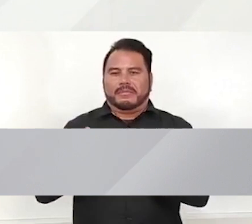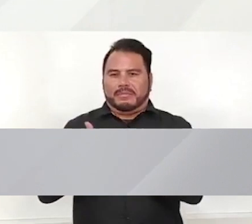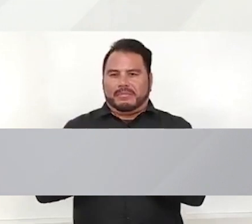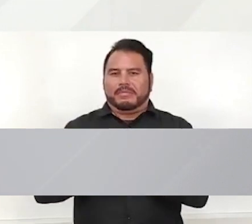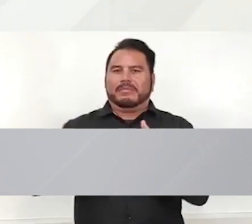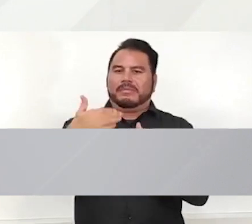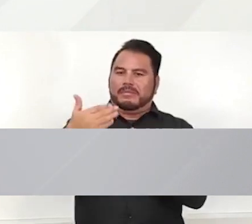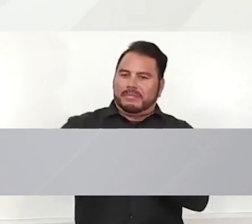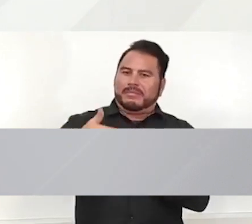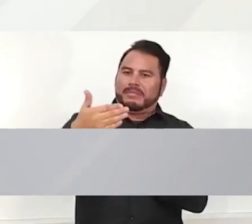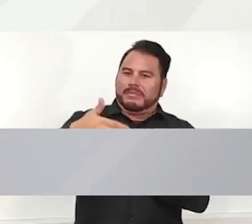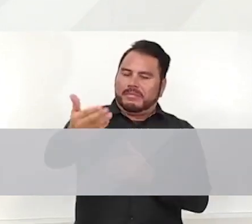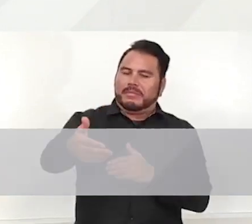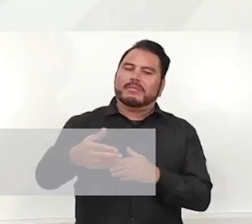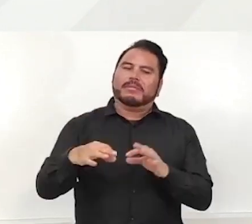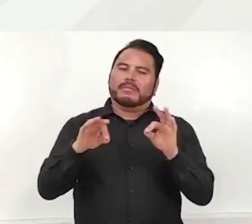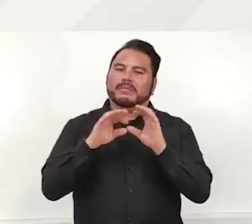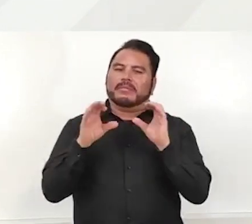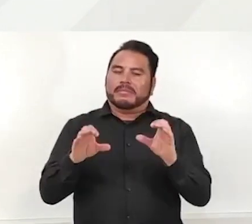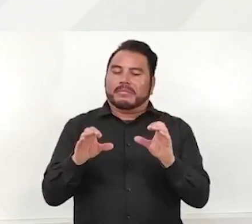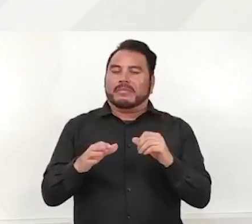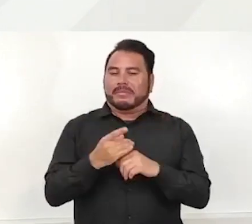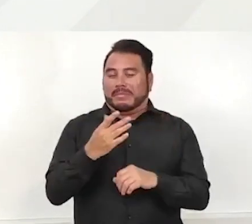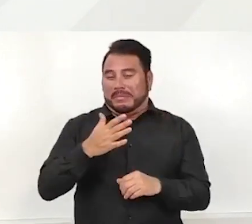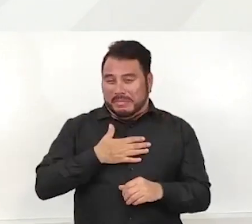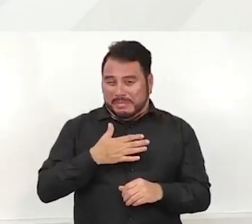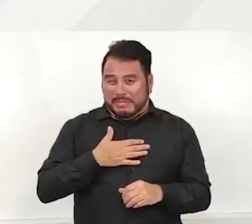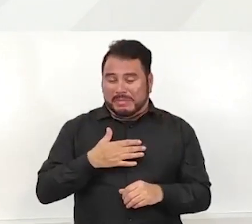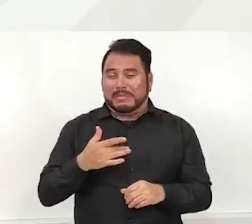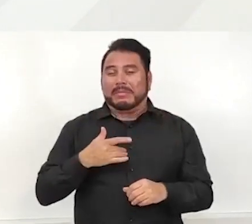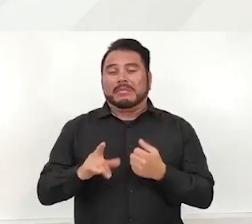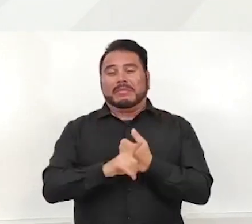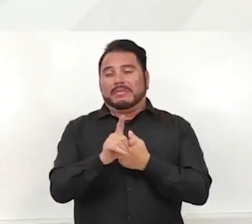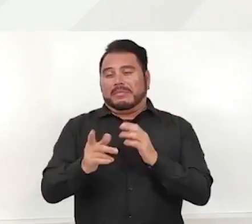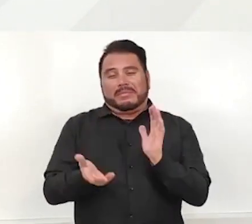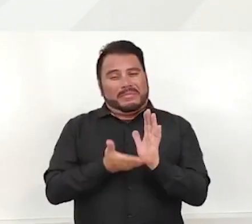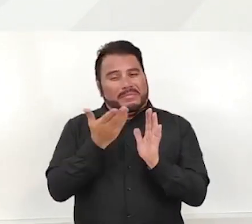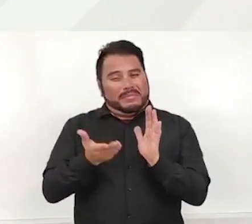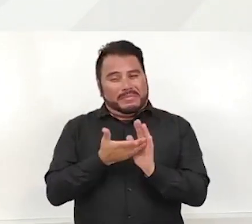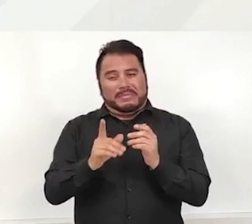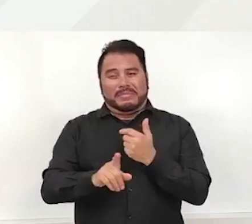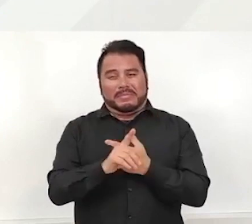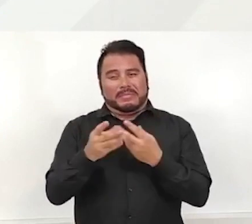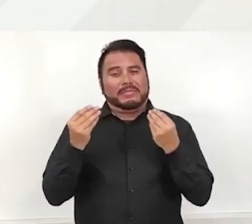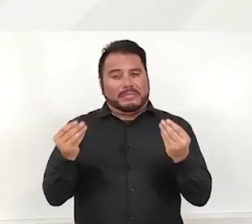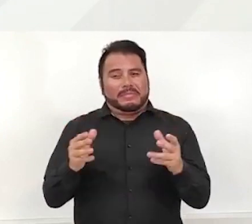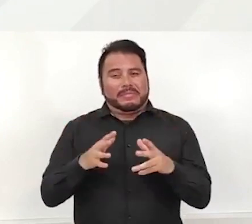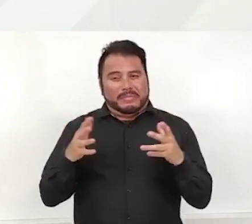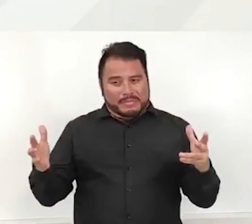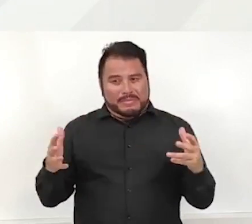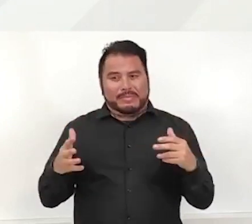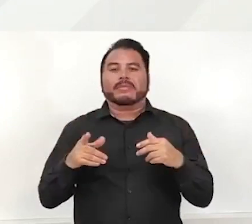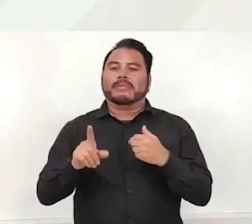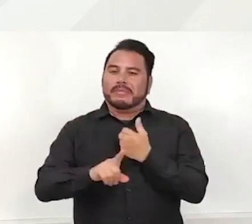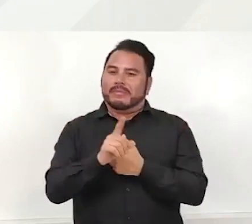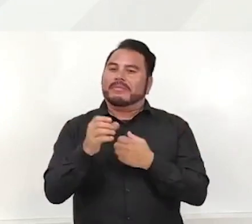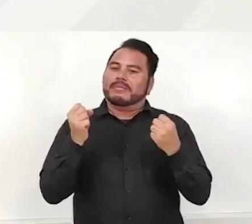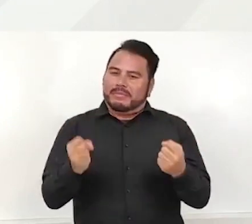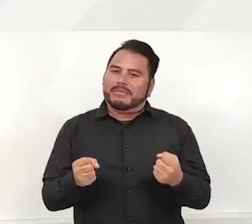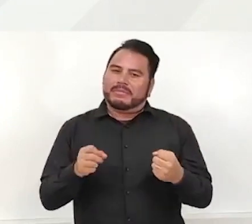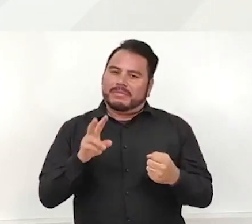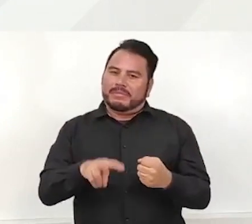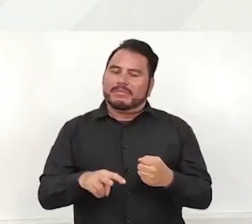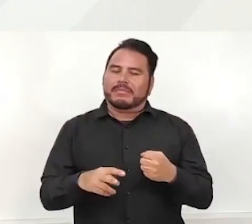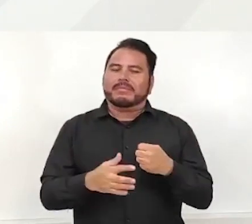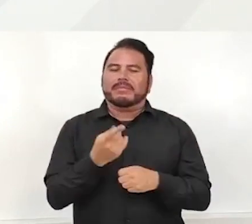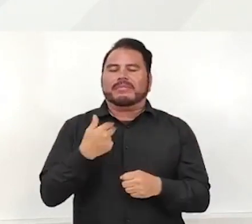para mí es mucho más grave para mí el problema de infraestructura que tenemos que el problema de seguridad es decir con los números